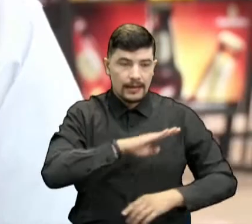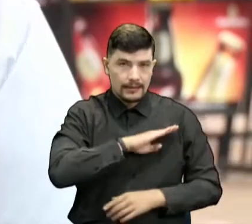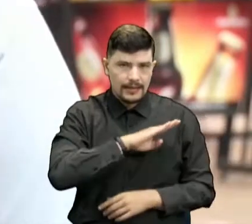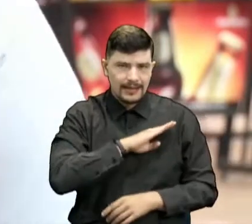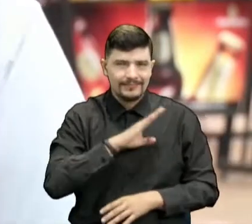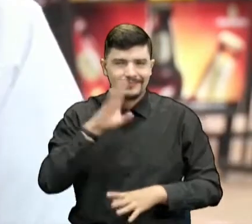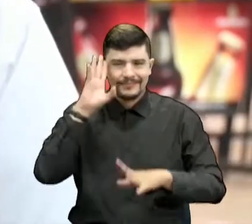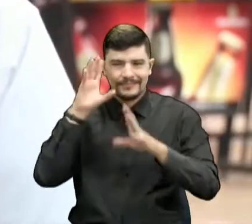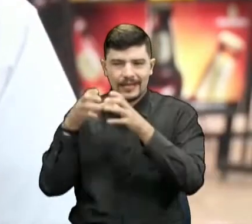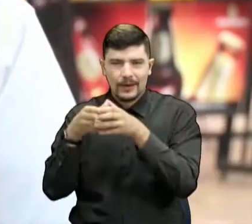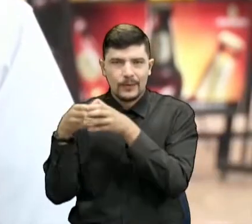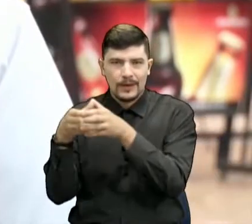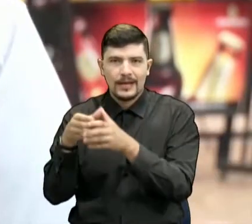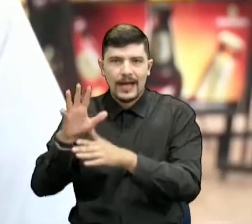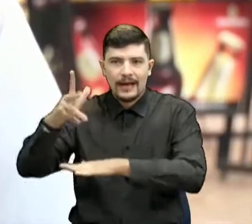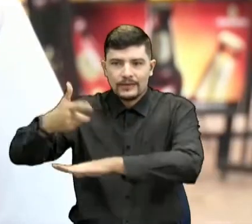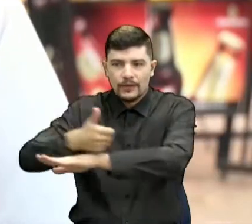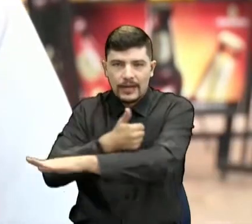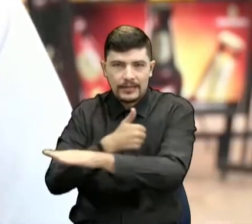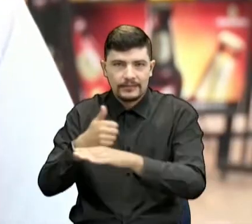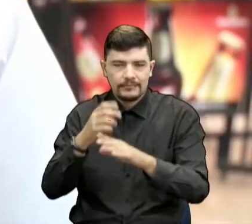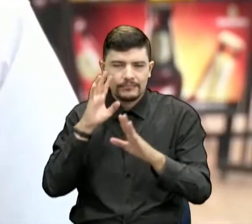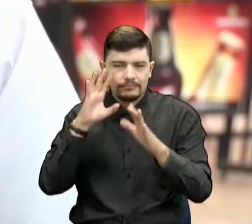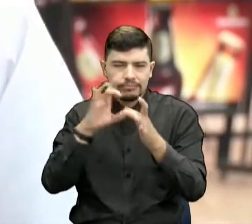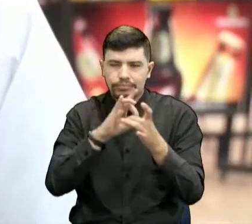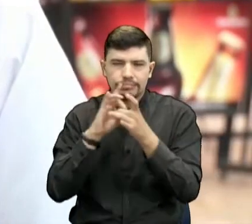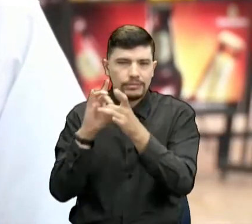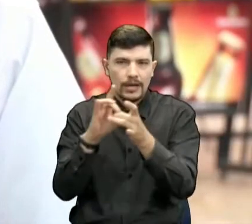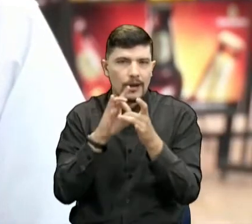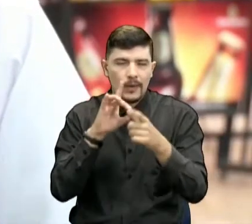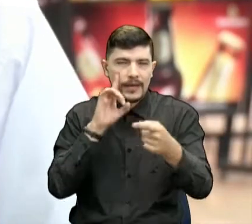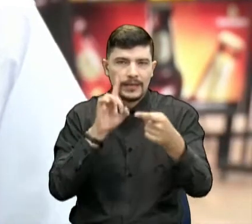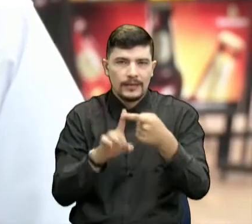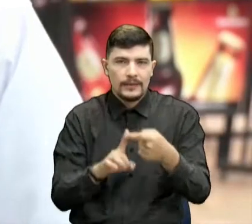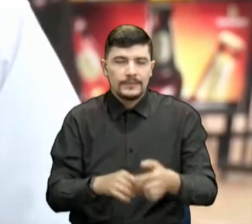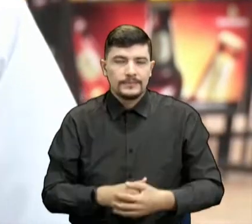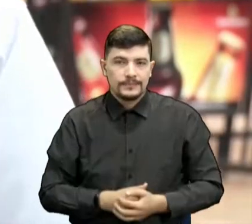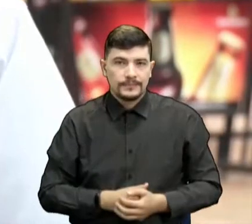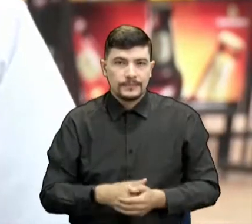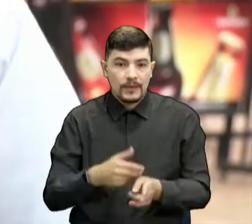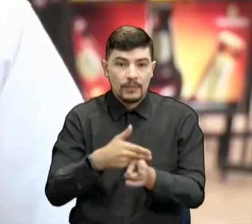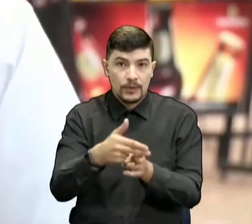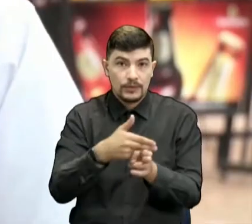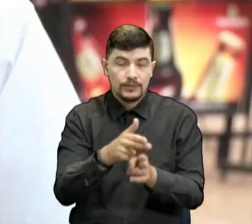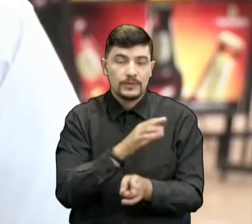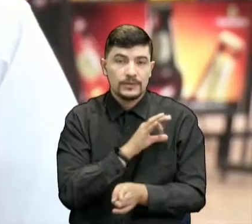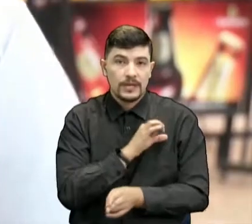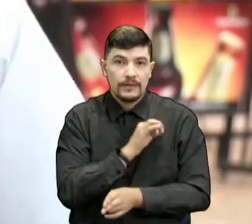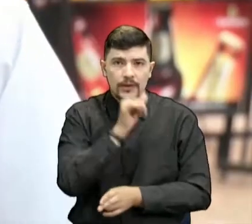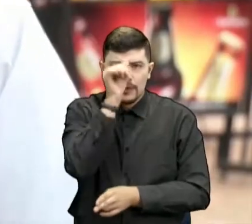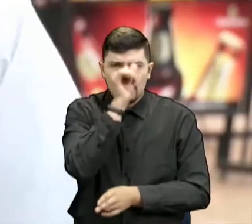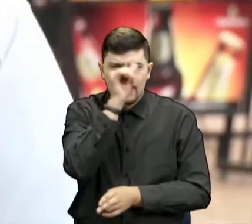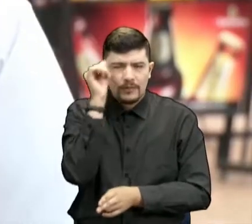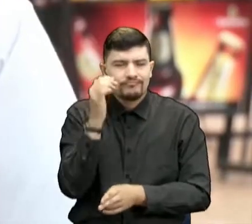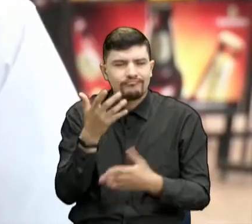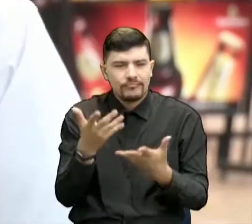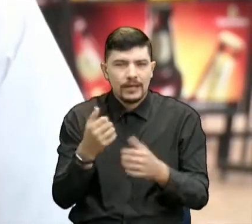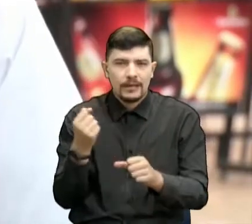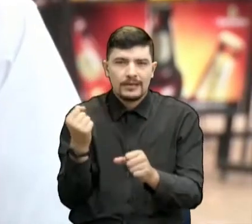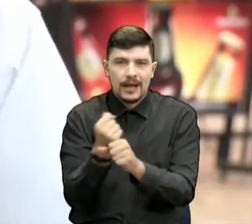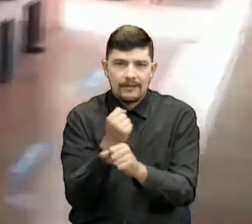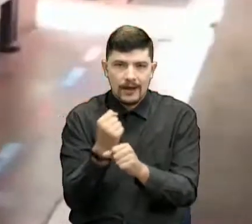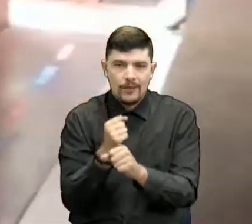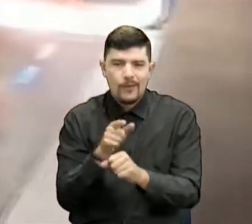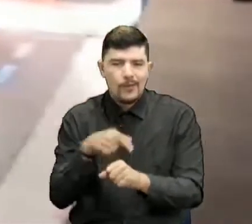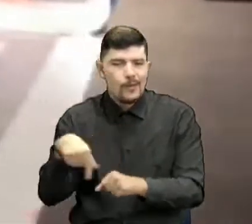dentro de la zona de la zona turística. ¿Esto qué va a hacer? El fin de semana haremos este trabajo pedagógico en horas